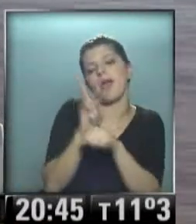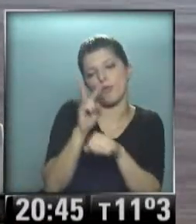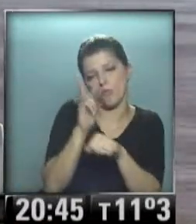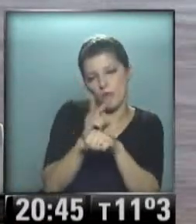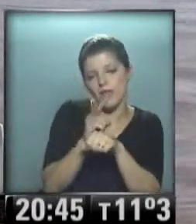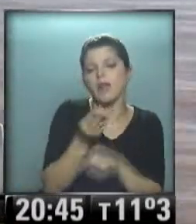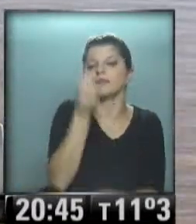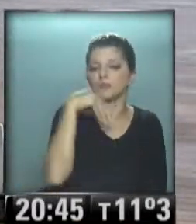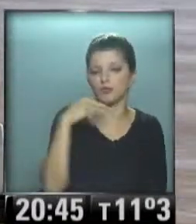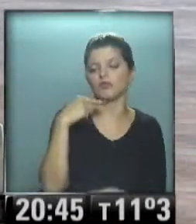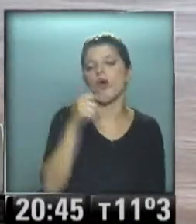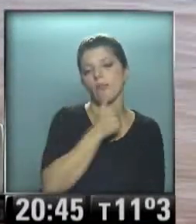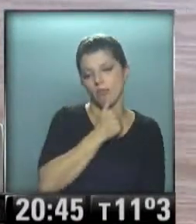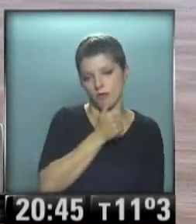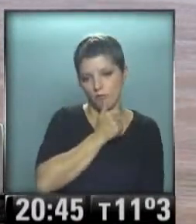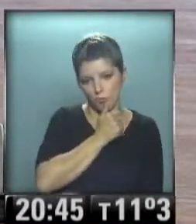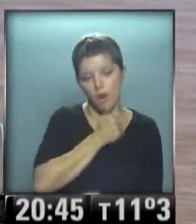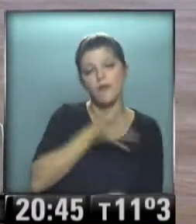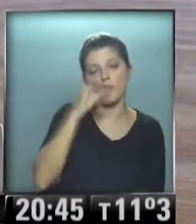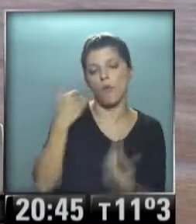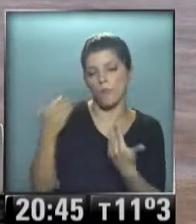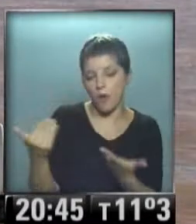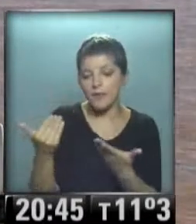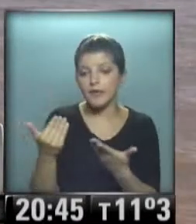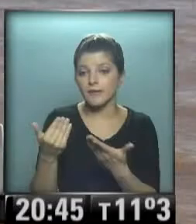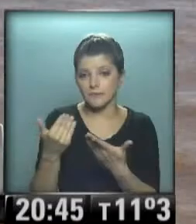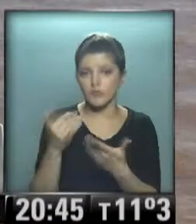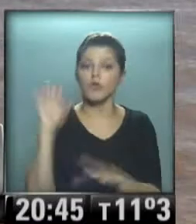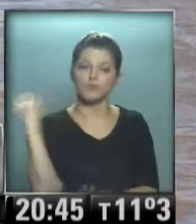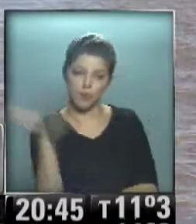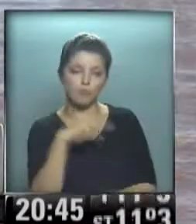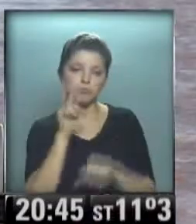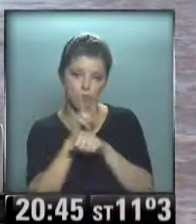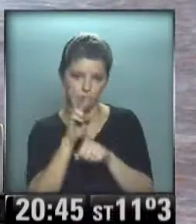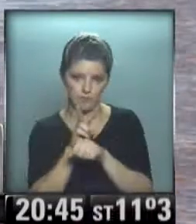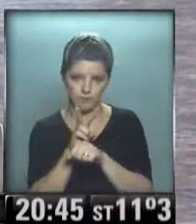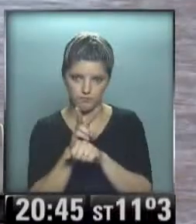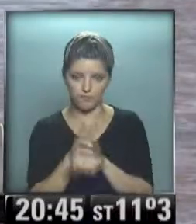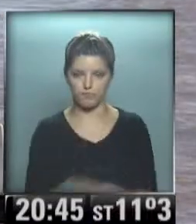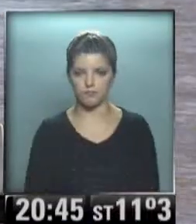incrementen los cuidados del consumo de agua potable con un uso racional y solidario.